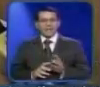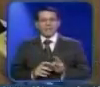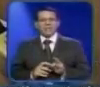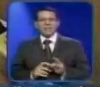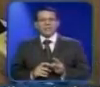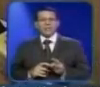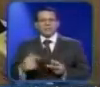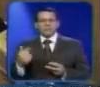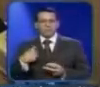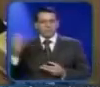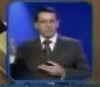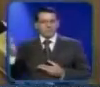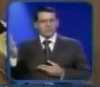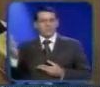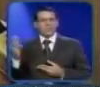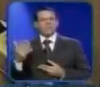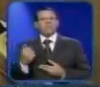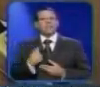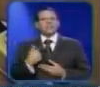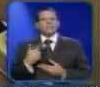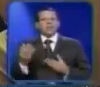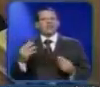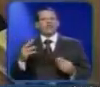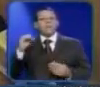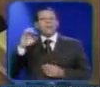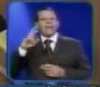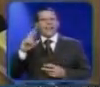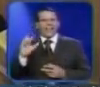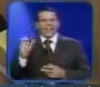y un servidor donde habrá mucho merengue,